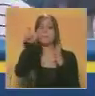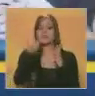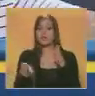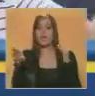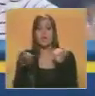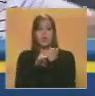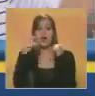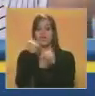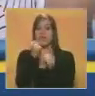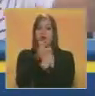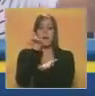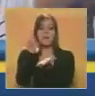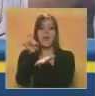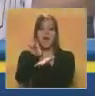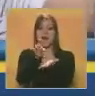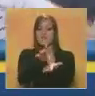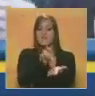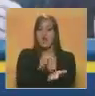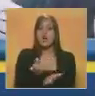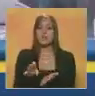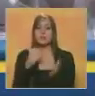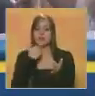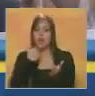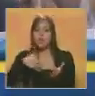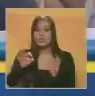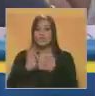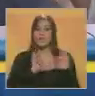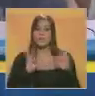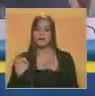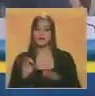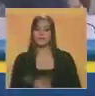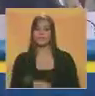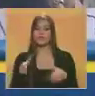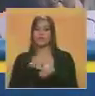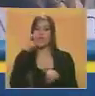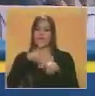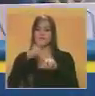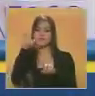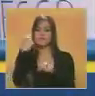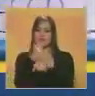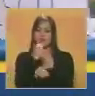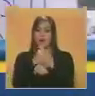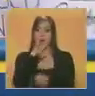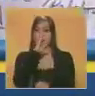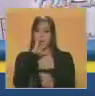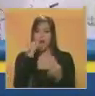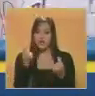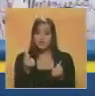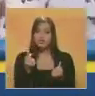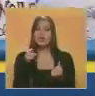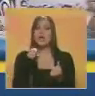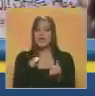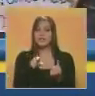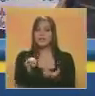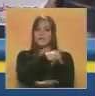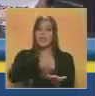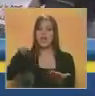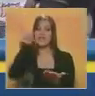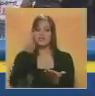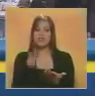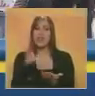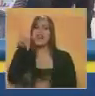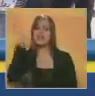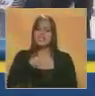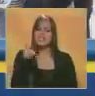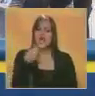allá, que están despidiendo o que van a despedir. Un grupo de extrabajadores del banco se apostaron en Plaza Venezuela para